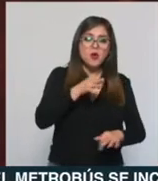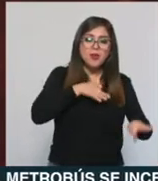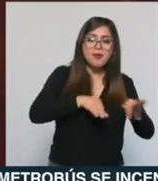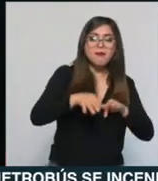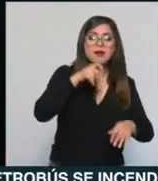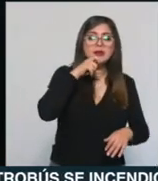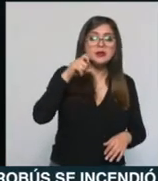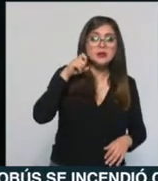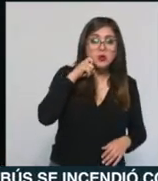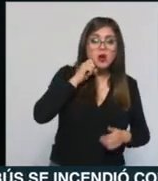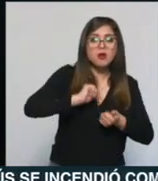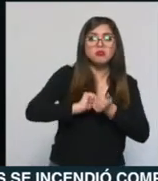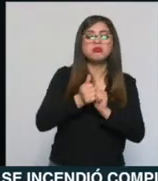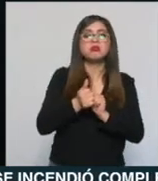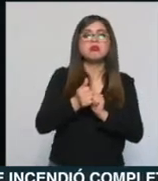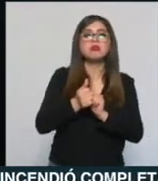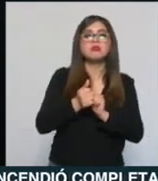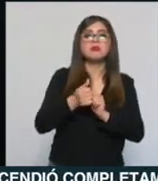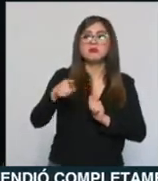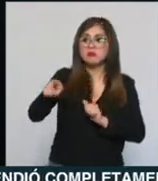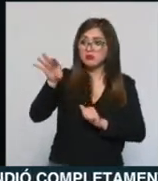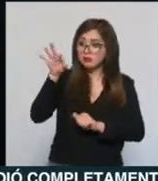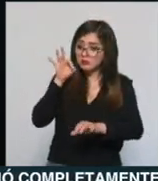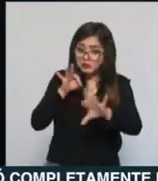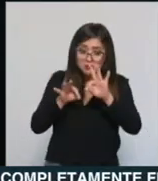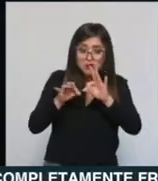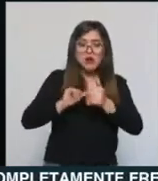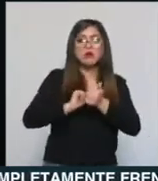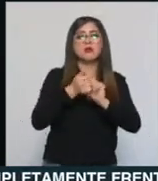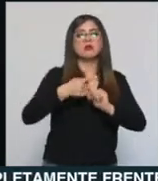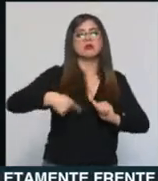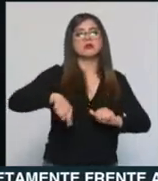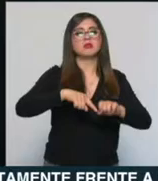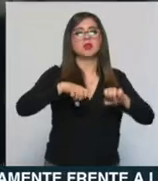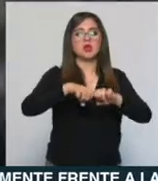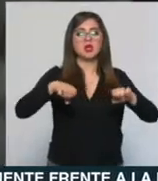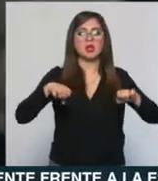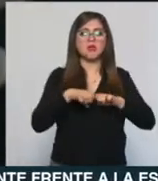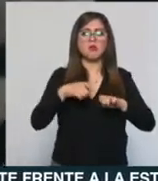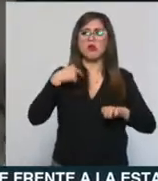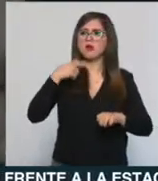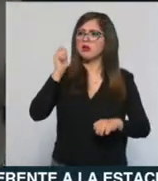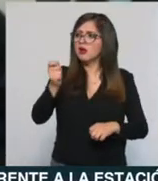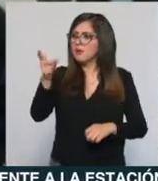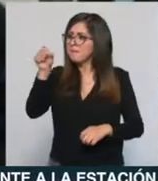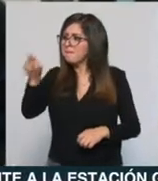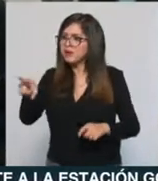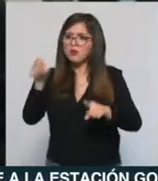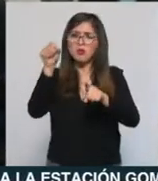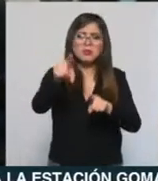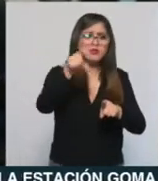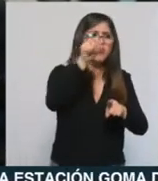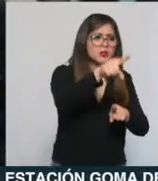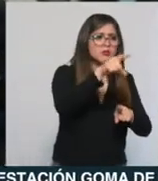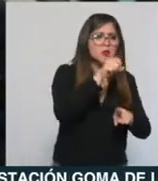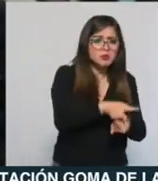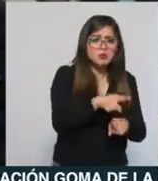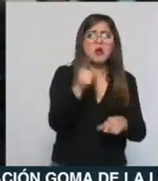bueno, esto creó una red de seguridad para que todas las mujeres periodistas empezaran a hablar, porque aunque ha habido